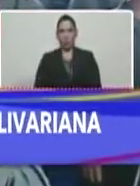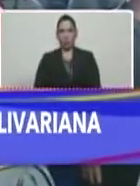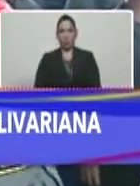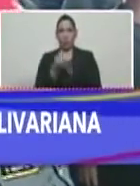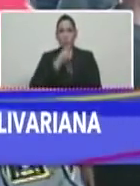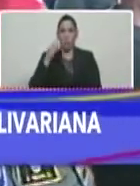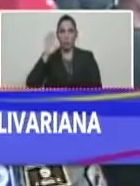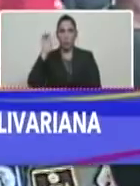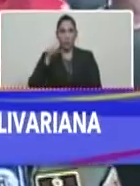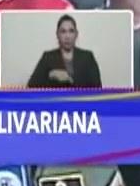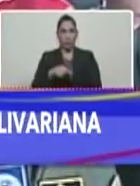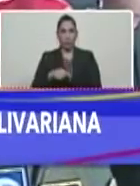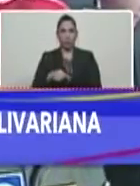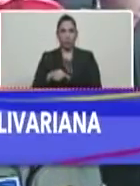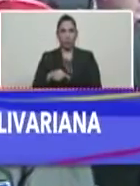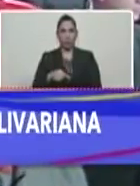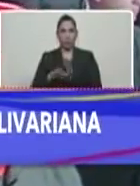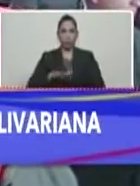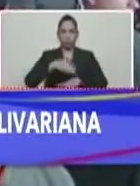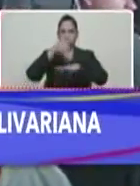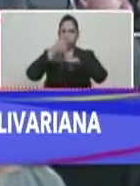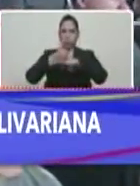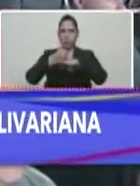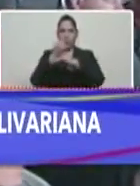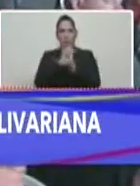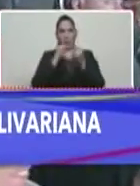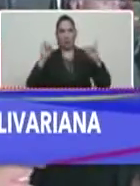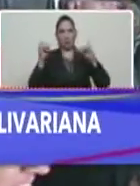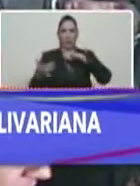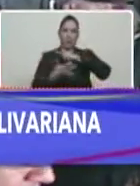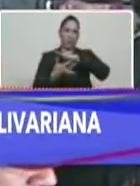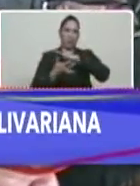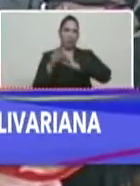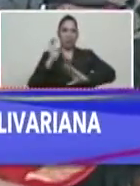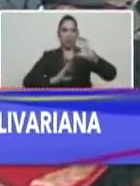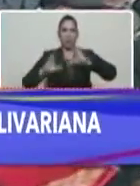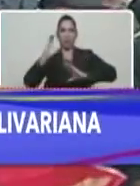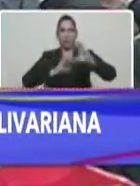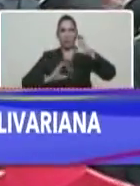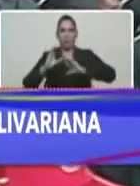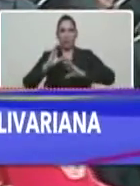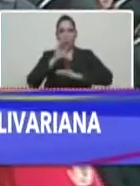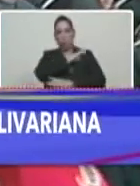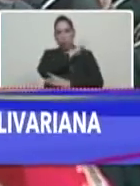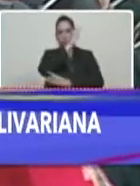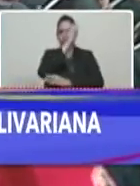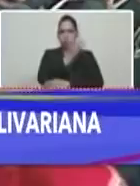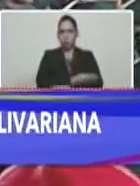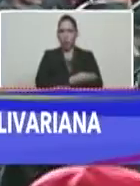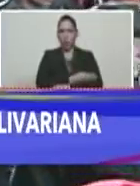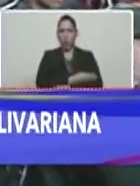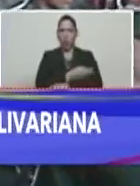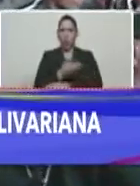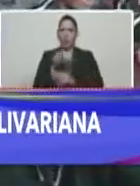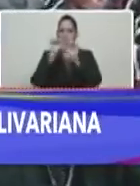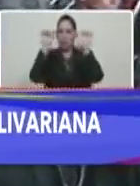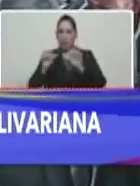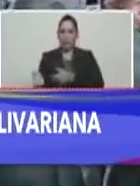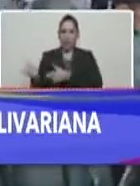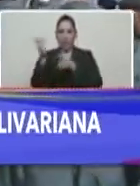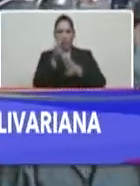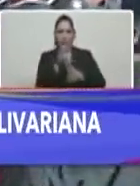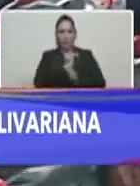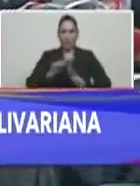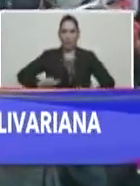comprometía también el comandante de la aviación la independencia tecnológica y científica para potenciar el sistema de armas de la Fuerza